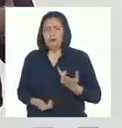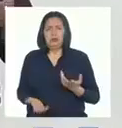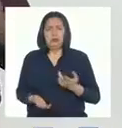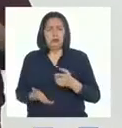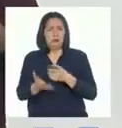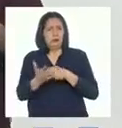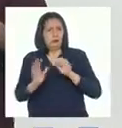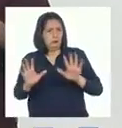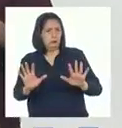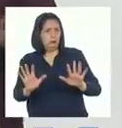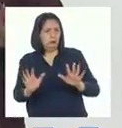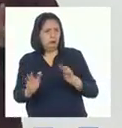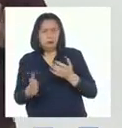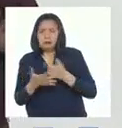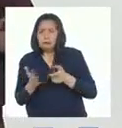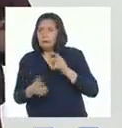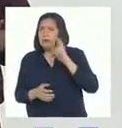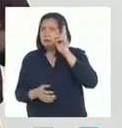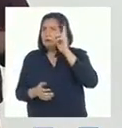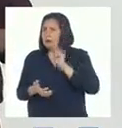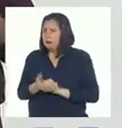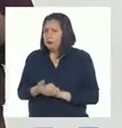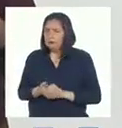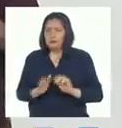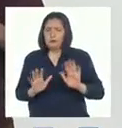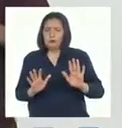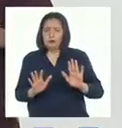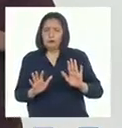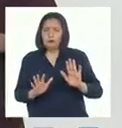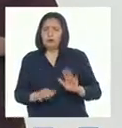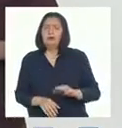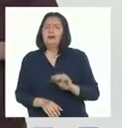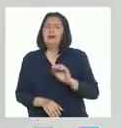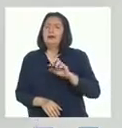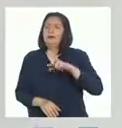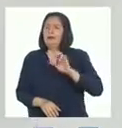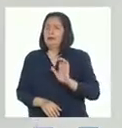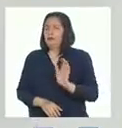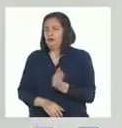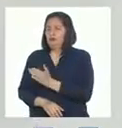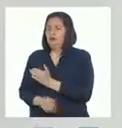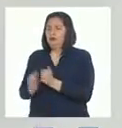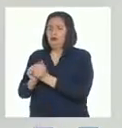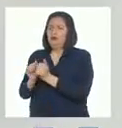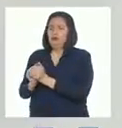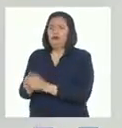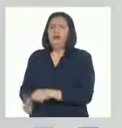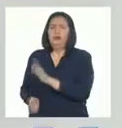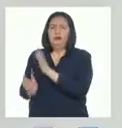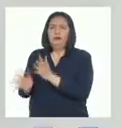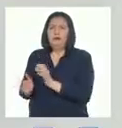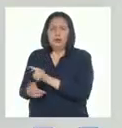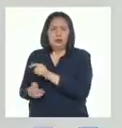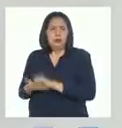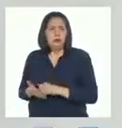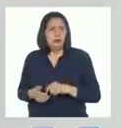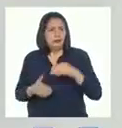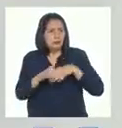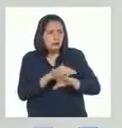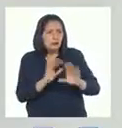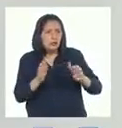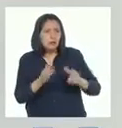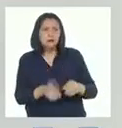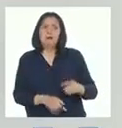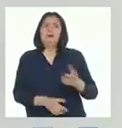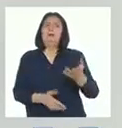ve obligado a intervenir y finalmente manda a Yunque con Fariña. En el aula también se comete una